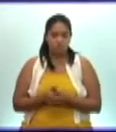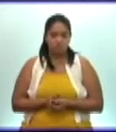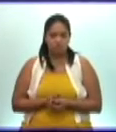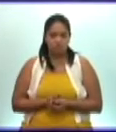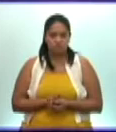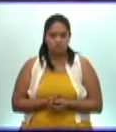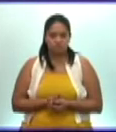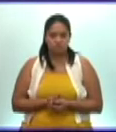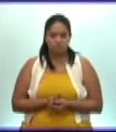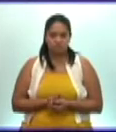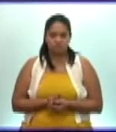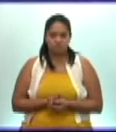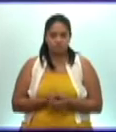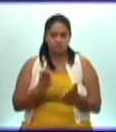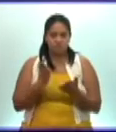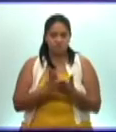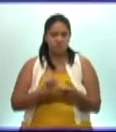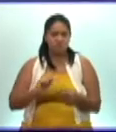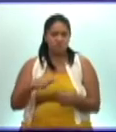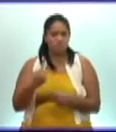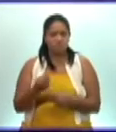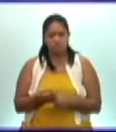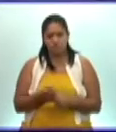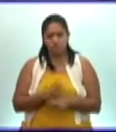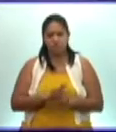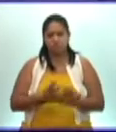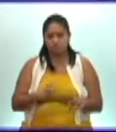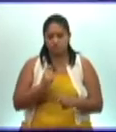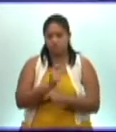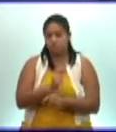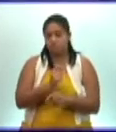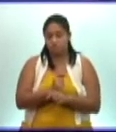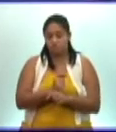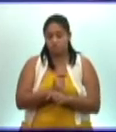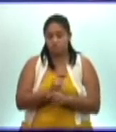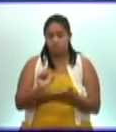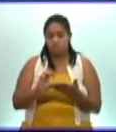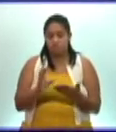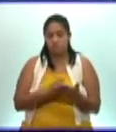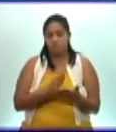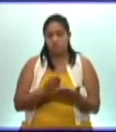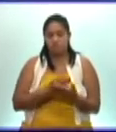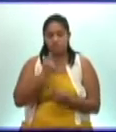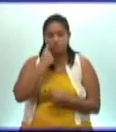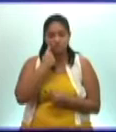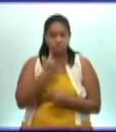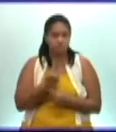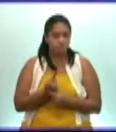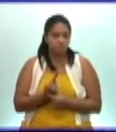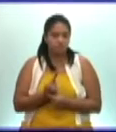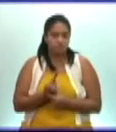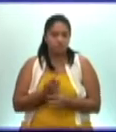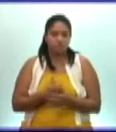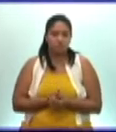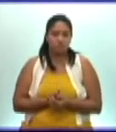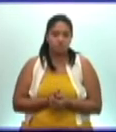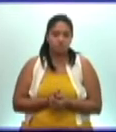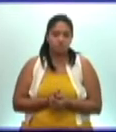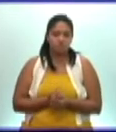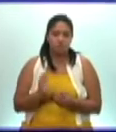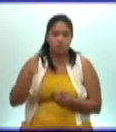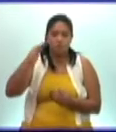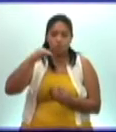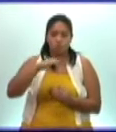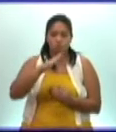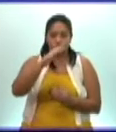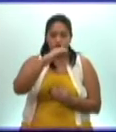presenciales, ya sus profesores y a partir de su libro de texto hemos definido el carácter ondulatorio que